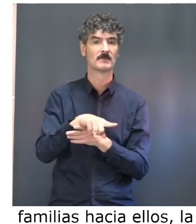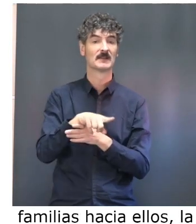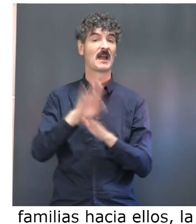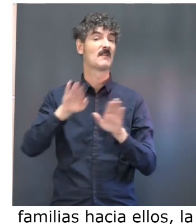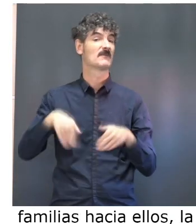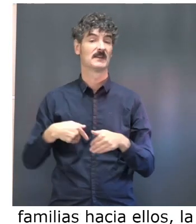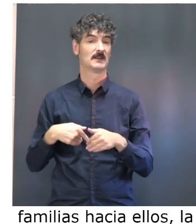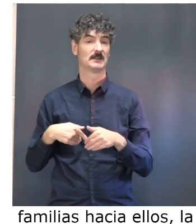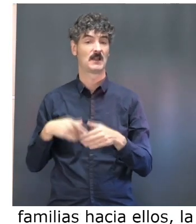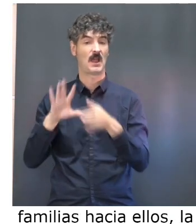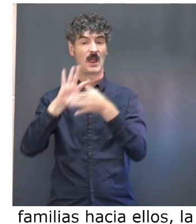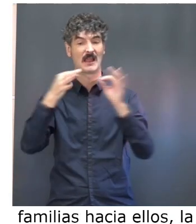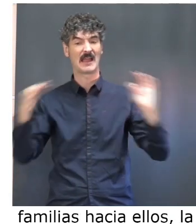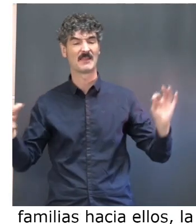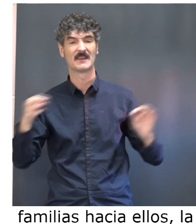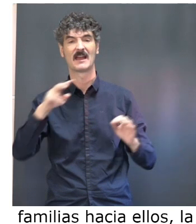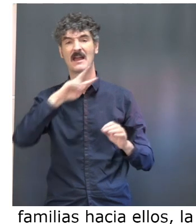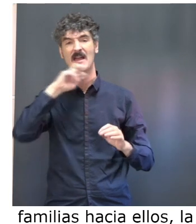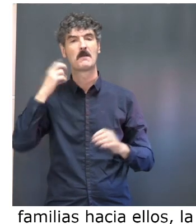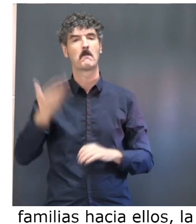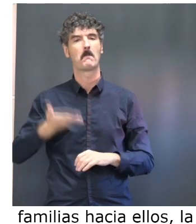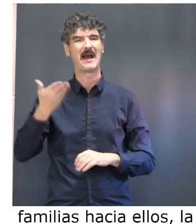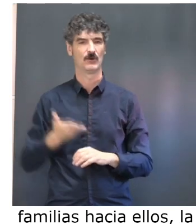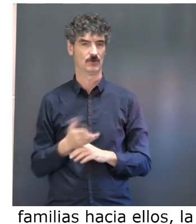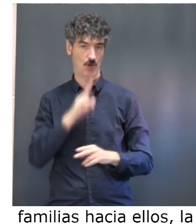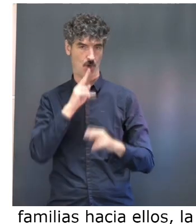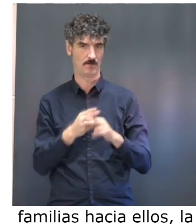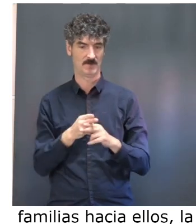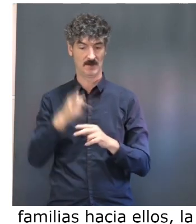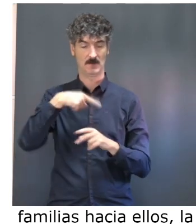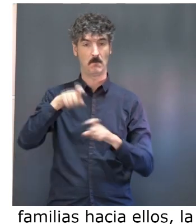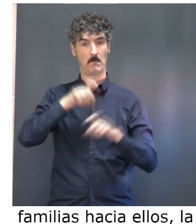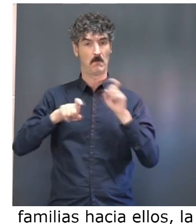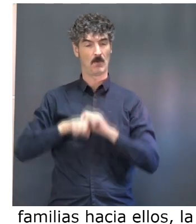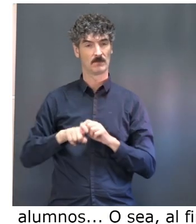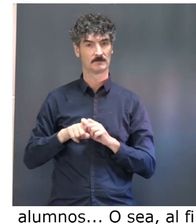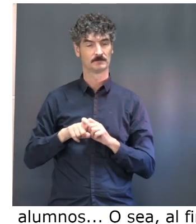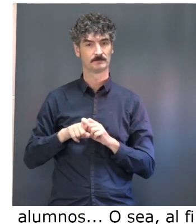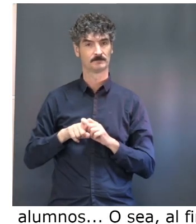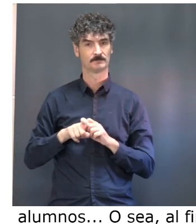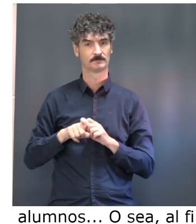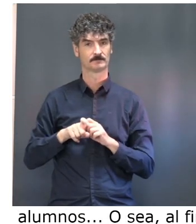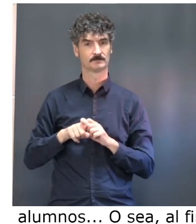final es una cadena de valor, ¿no? Y volvíamos un poco a lo del